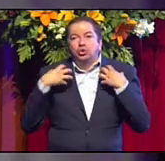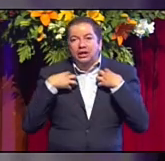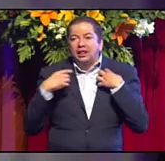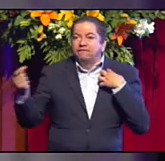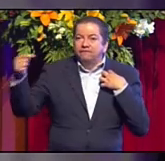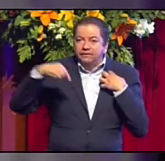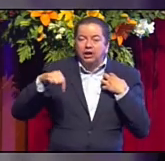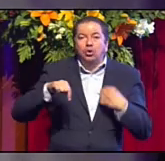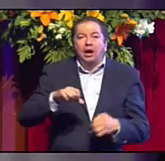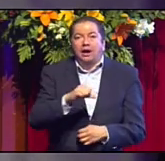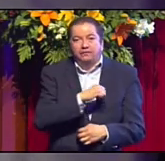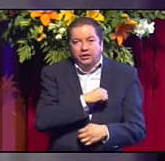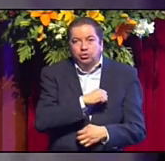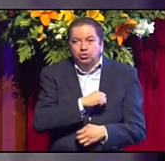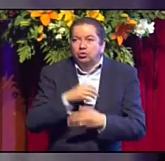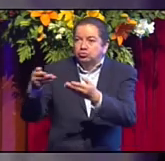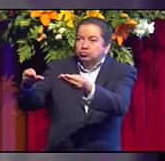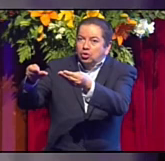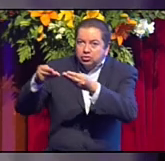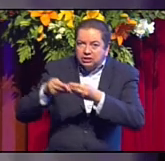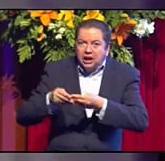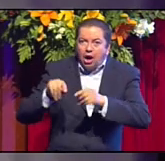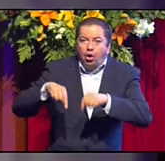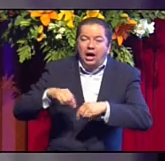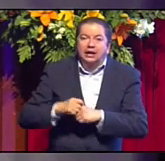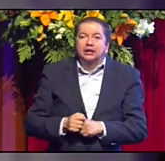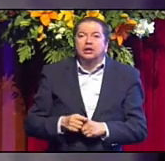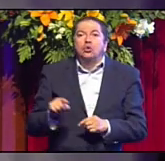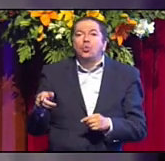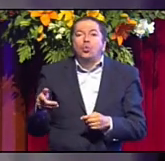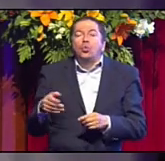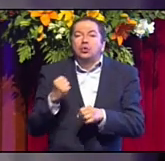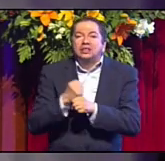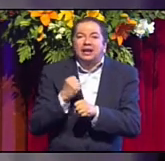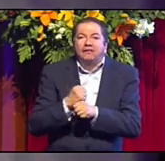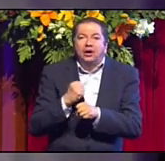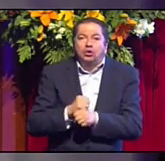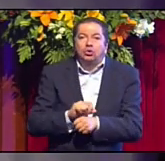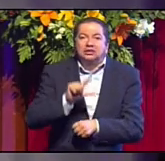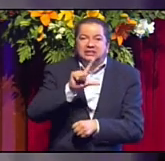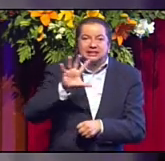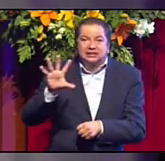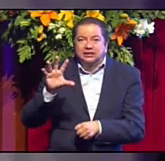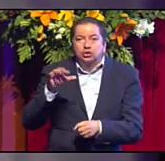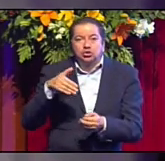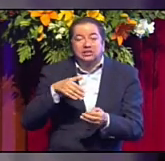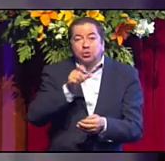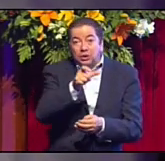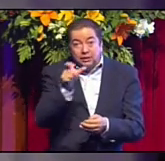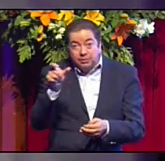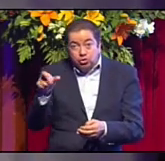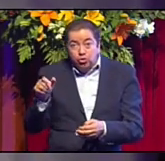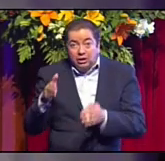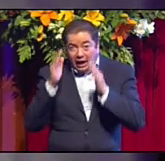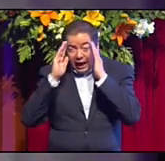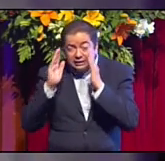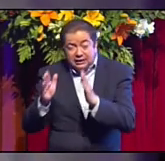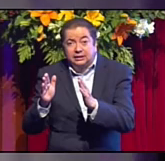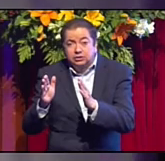Vicuña, y que efectivamente nos trajo un operativo que va a permitir alrededor de 750 personas ser atendidas,